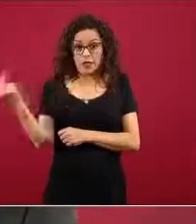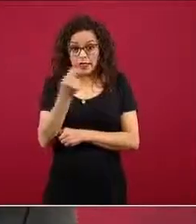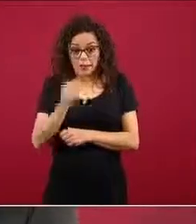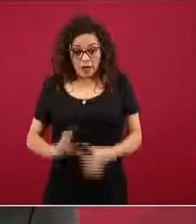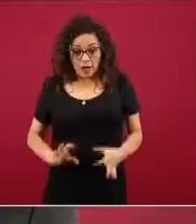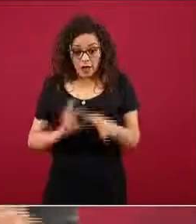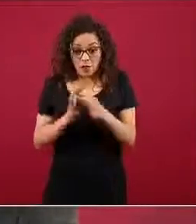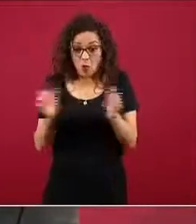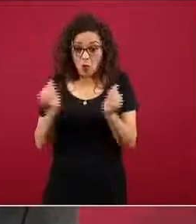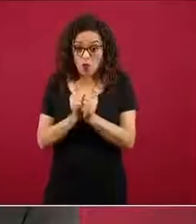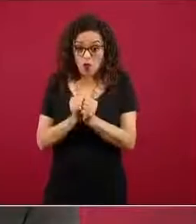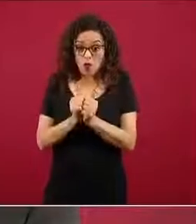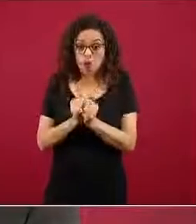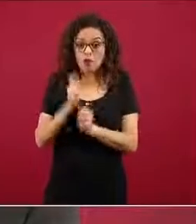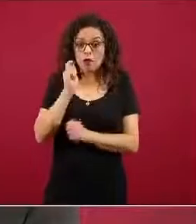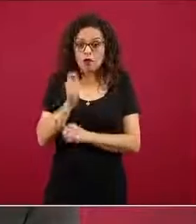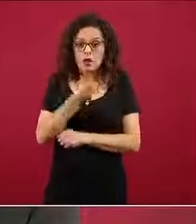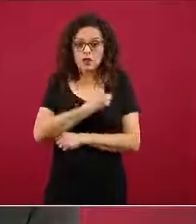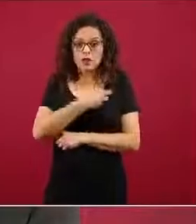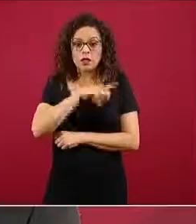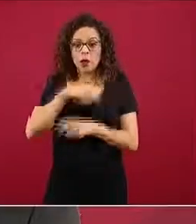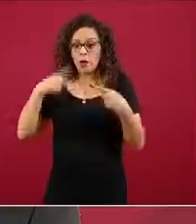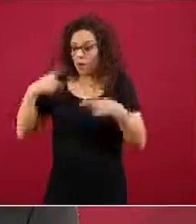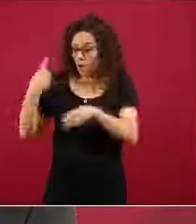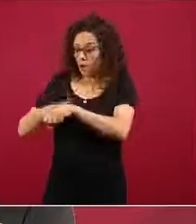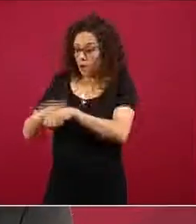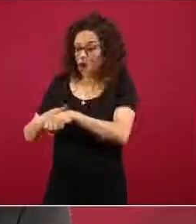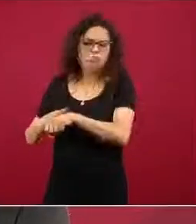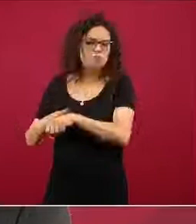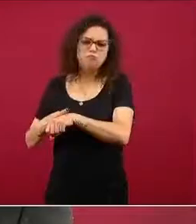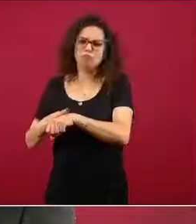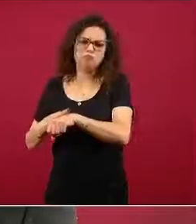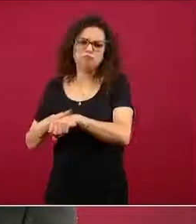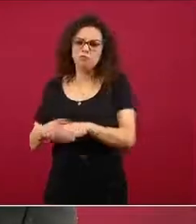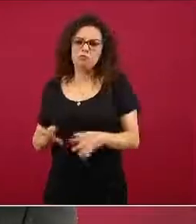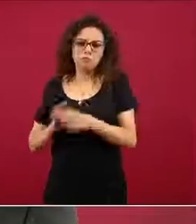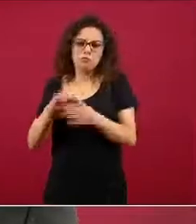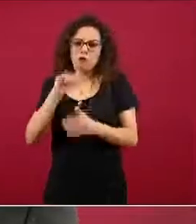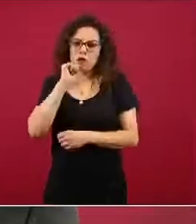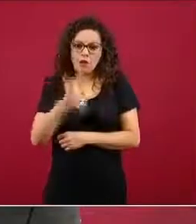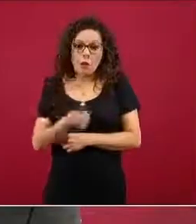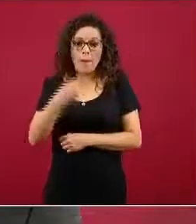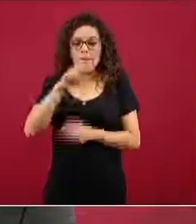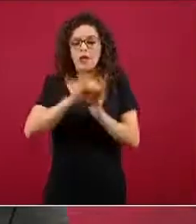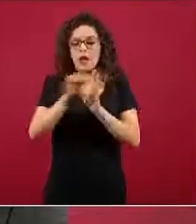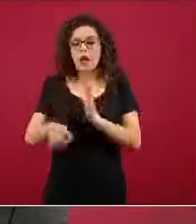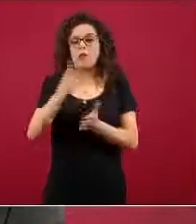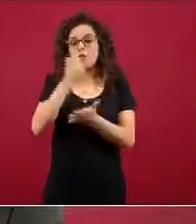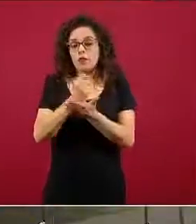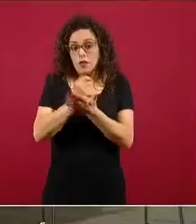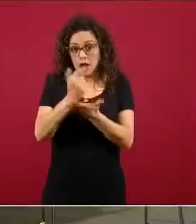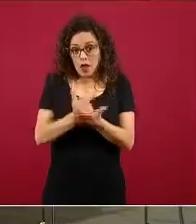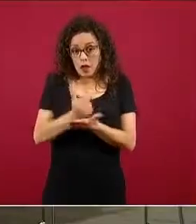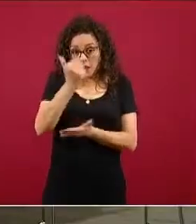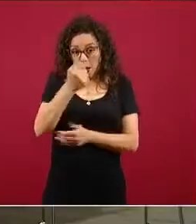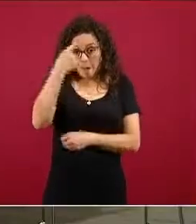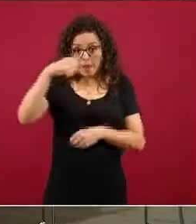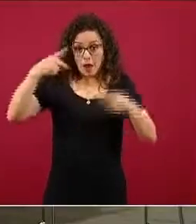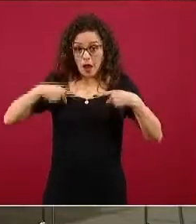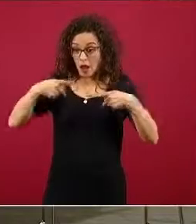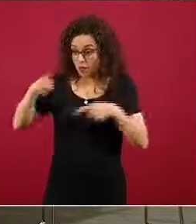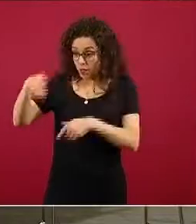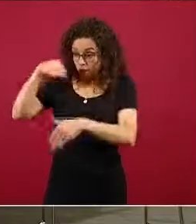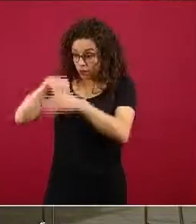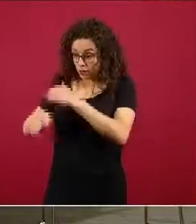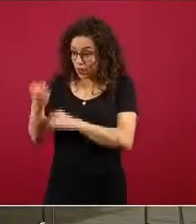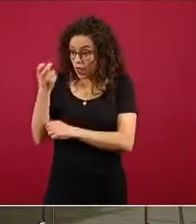relación directa con la condición de salud del paciente. Por ejemplo, en las terapias intensivas, si bien para los pacientes internados